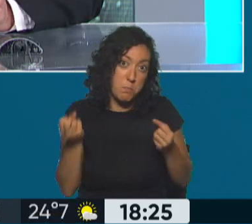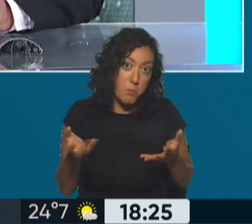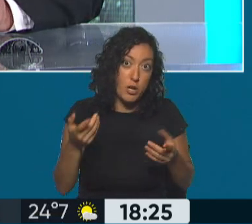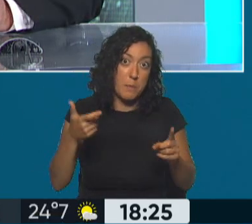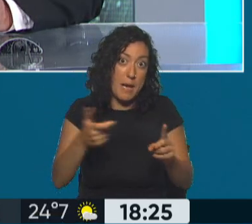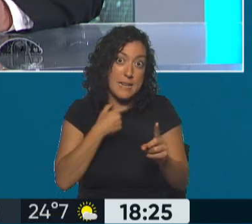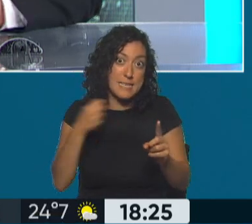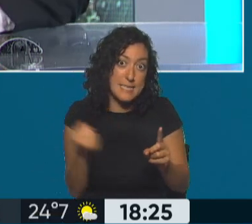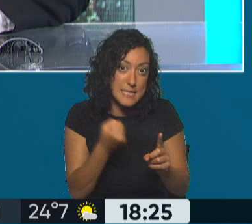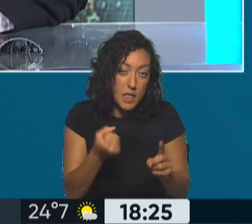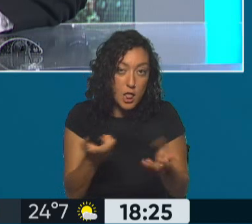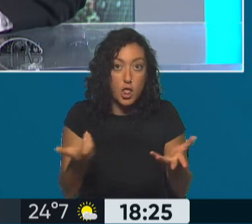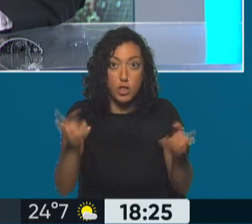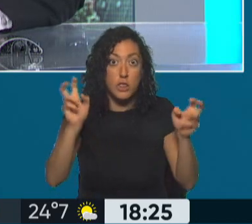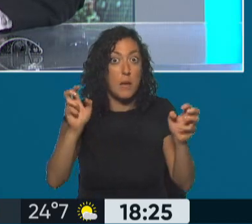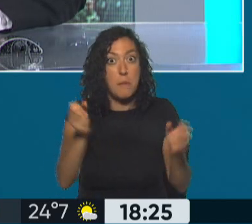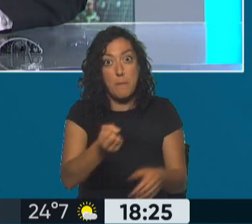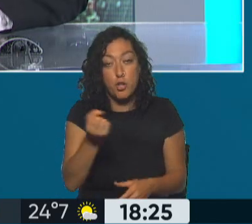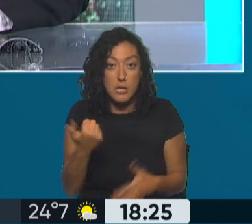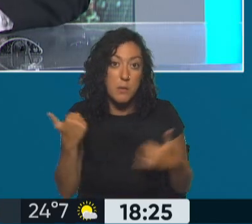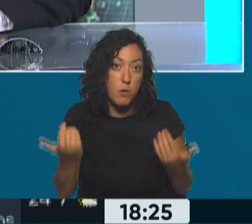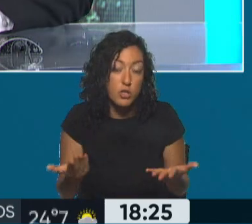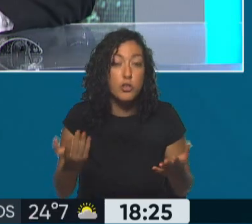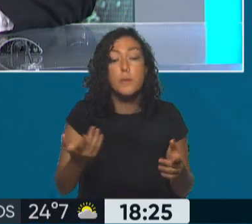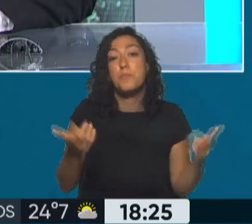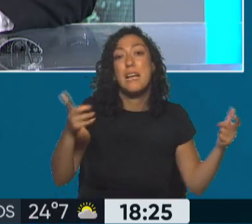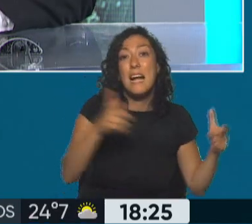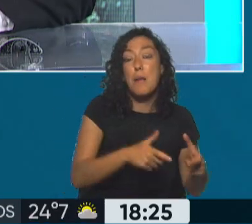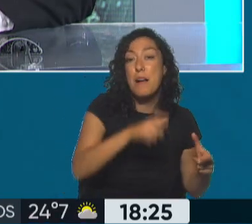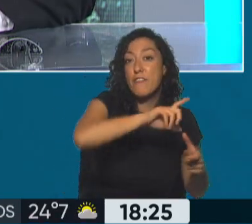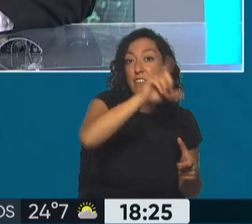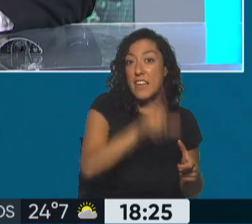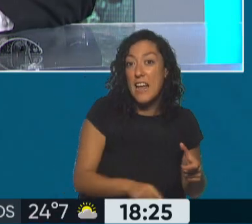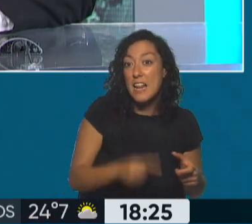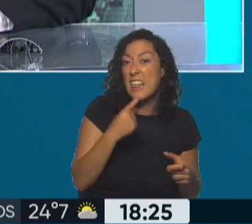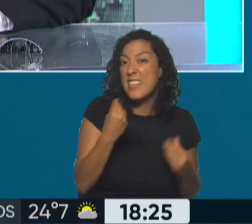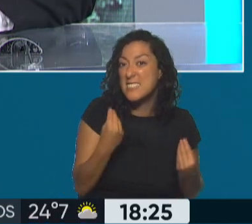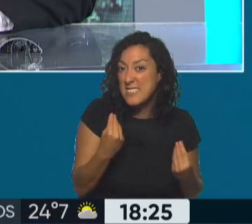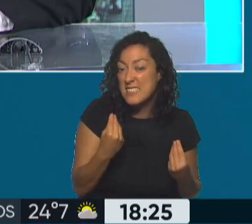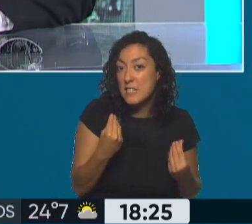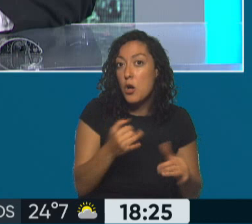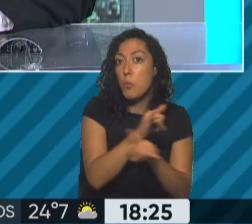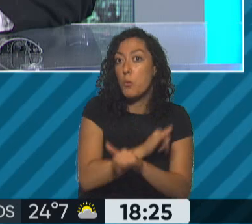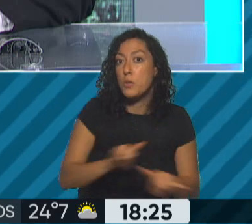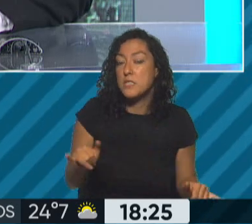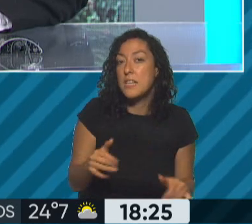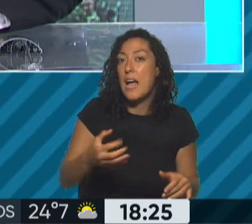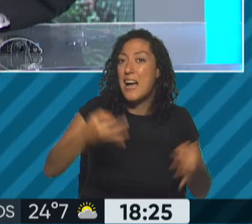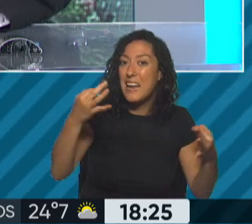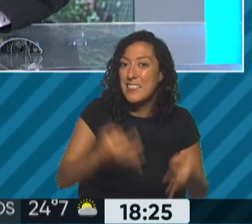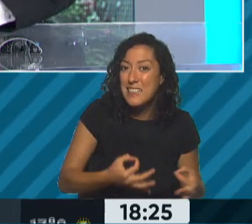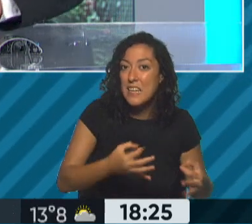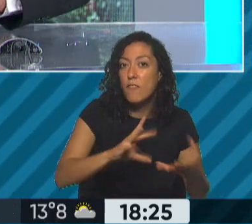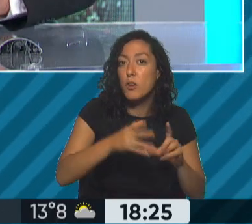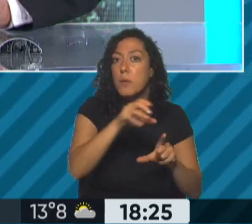intento de magnicidio. ¿Qué hizo la Cámara Federal? Le dijo que para garantizar la publicidad, en lugar de hacerlo